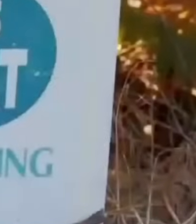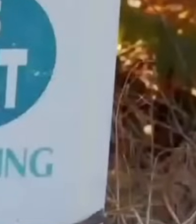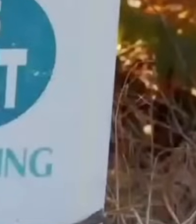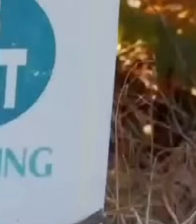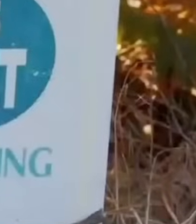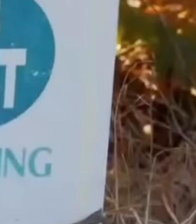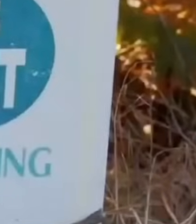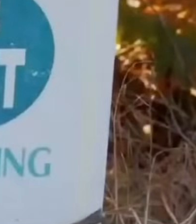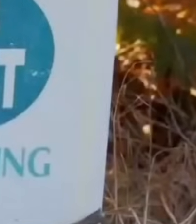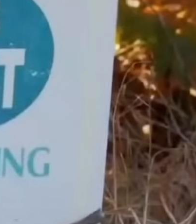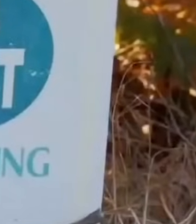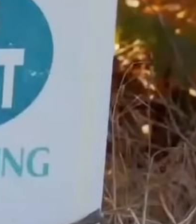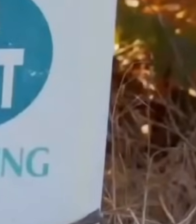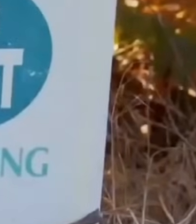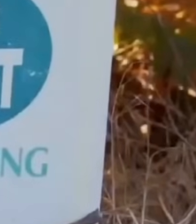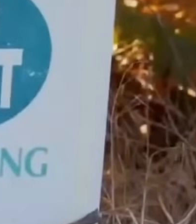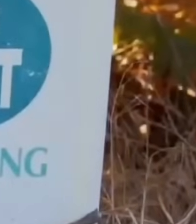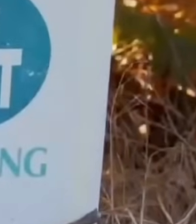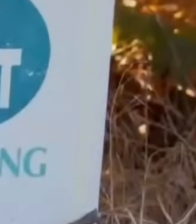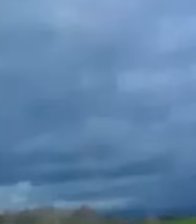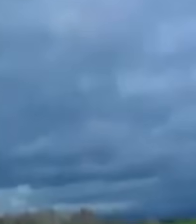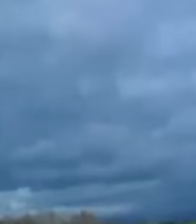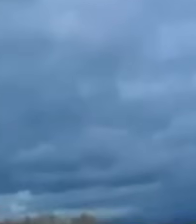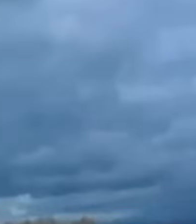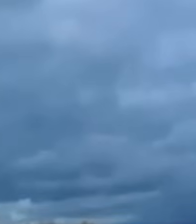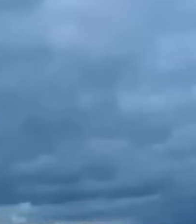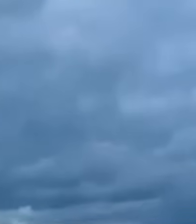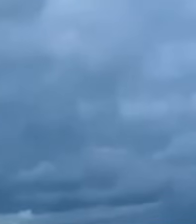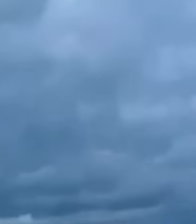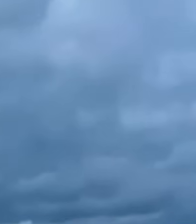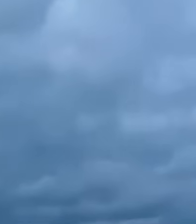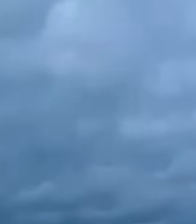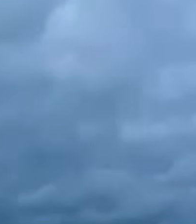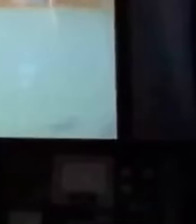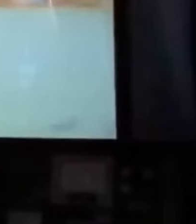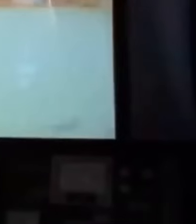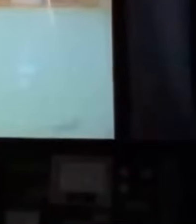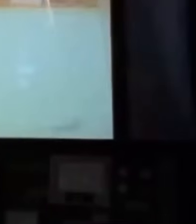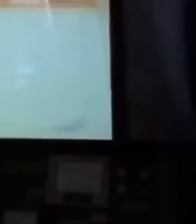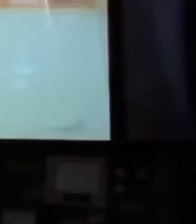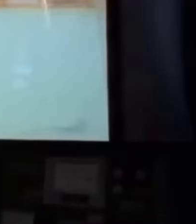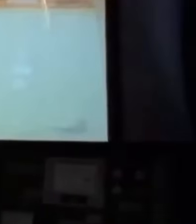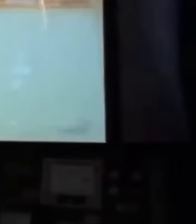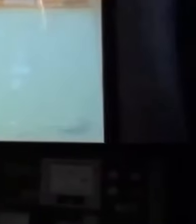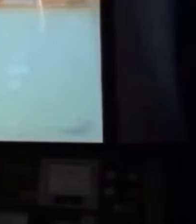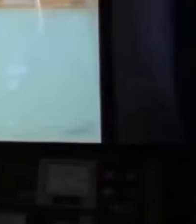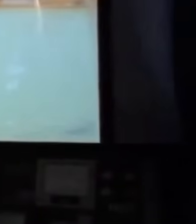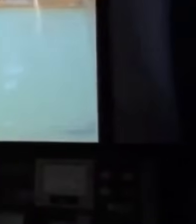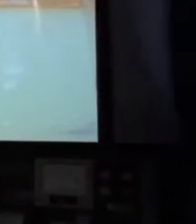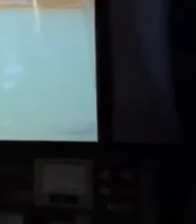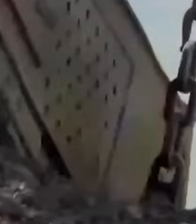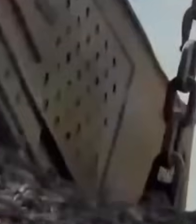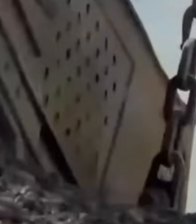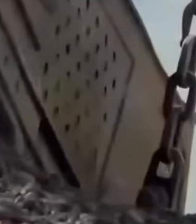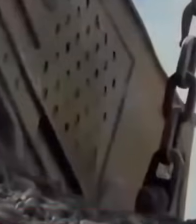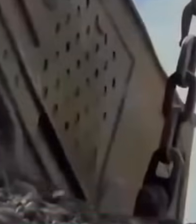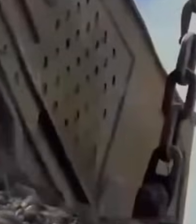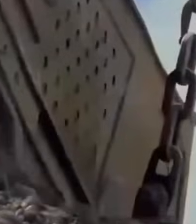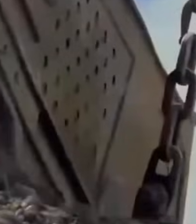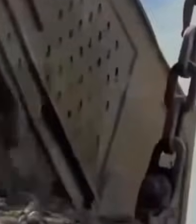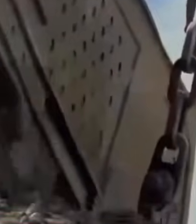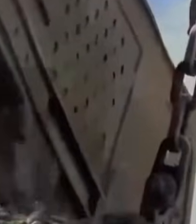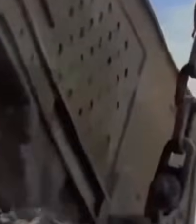sus inversiones al cambiar el uso de suelos de los predios que tiene en propiedad, lo cual impide continuar con la extracción de material